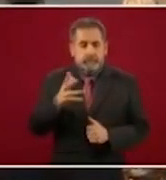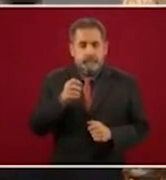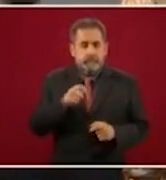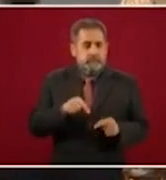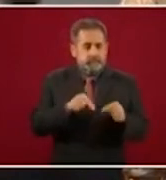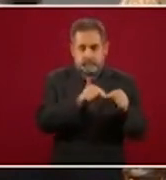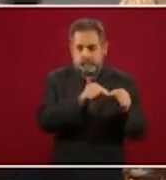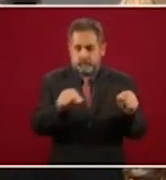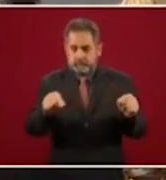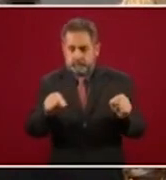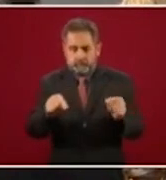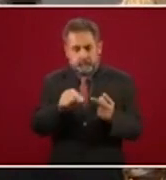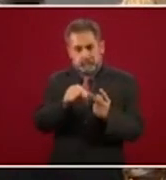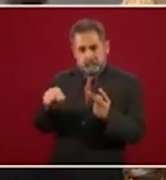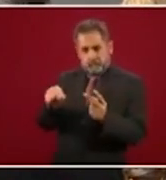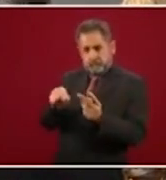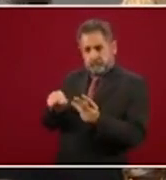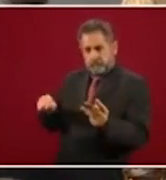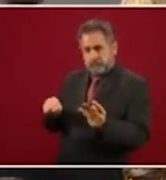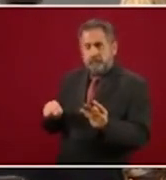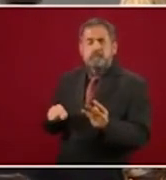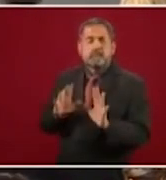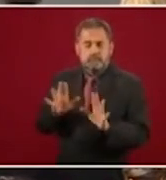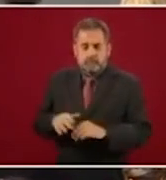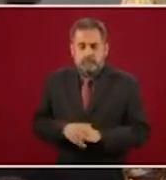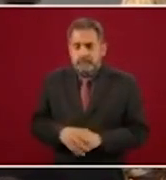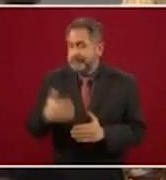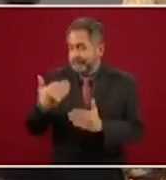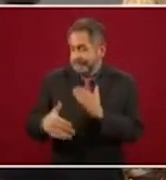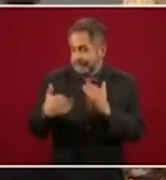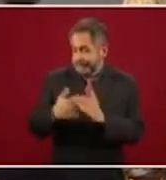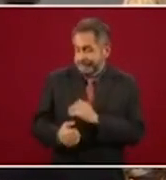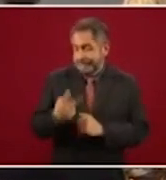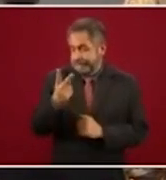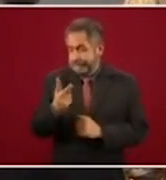este quedan pendientes